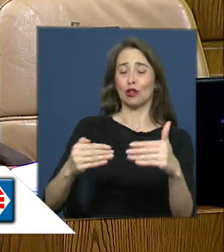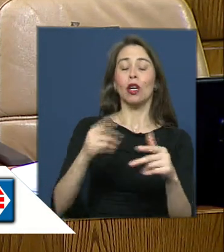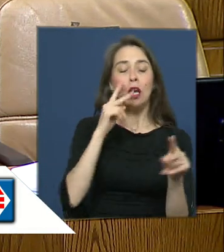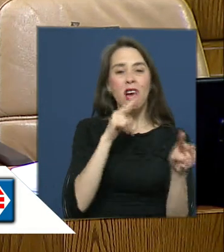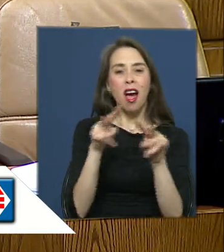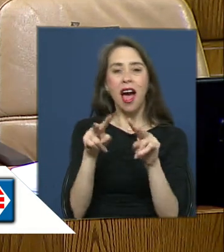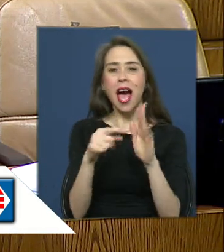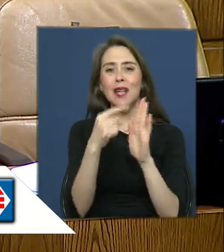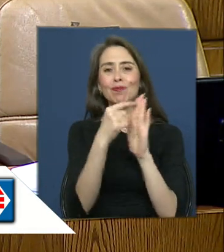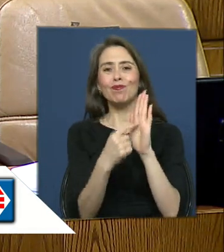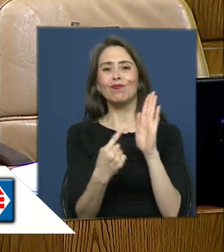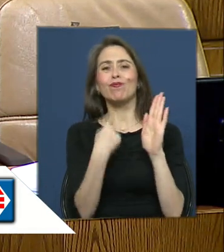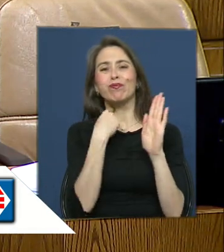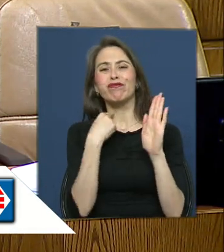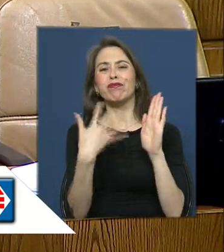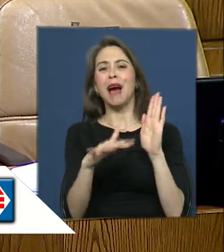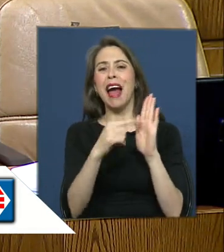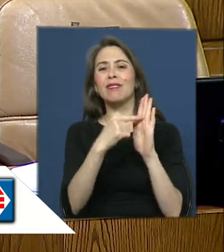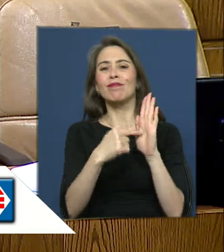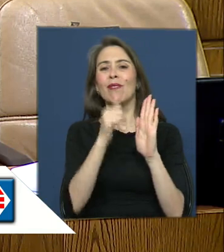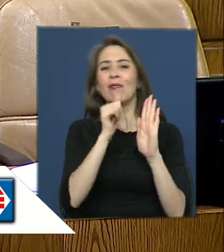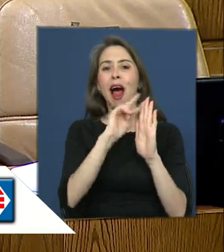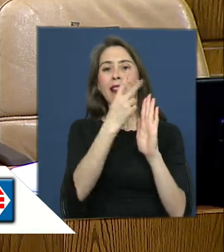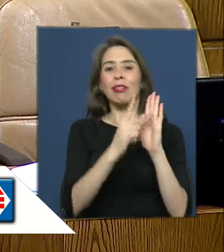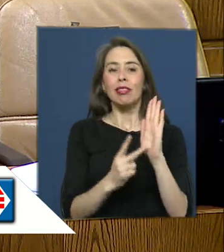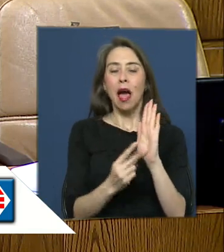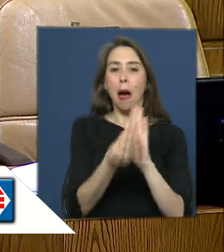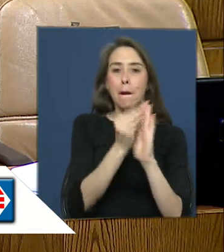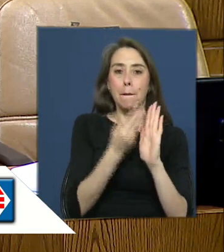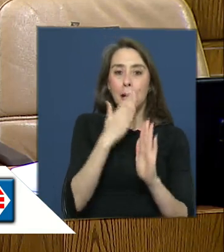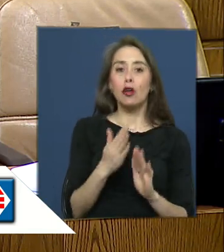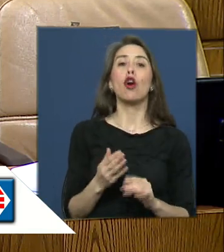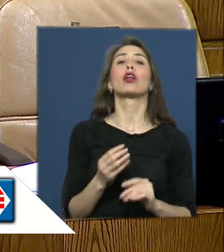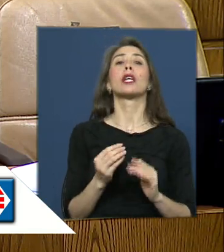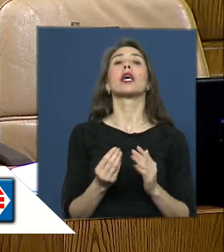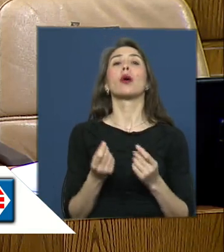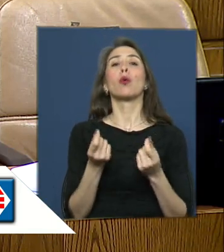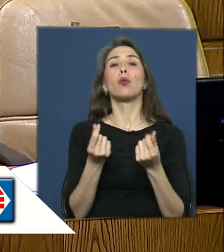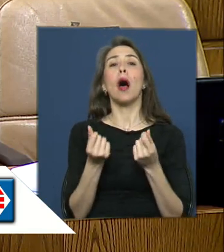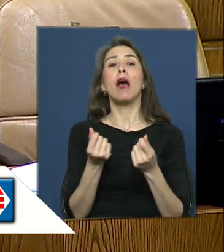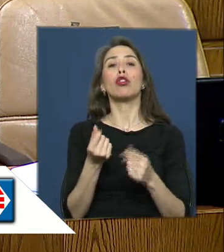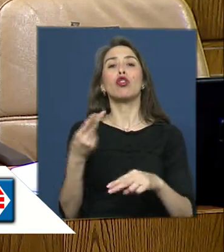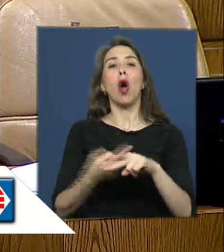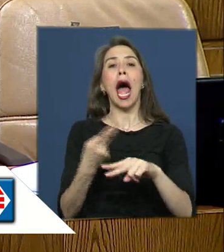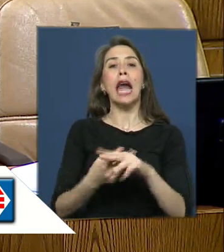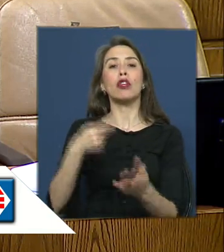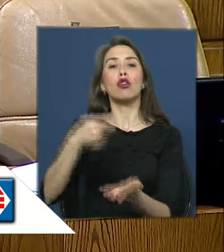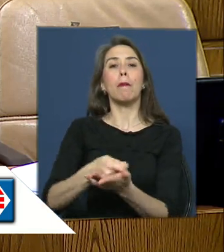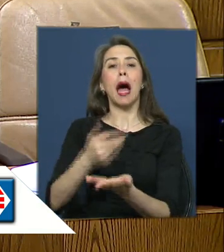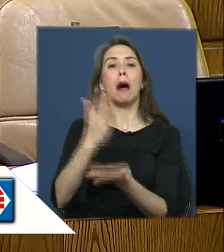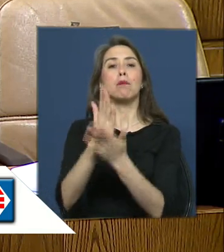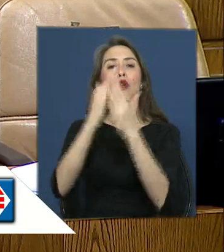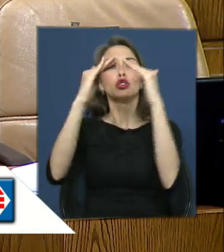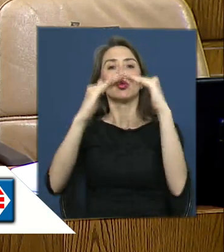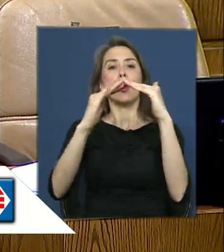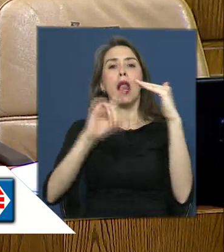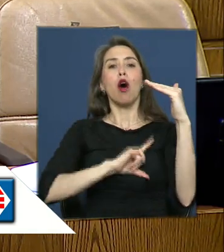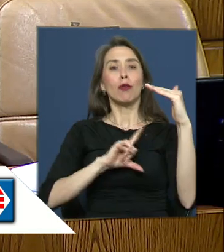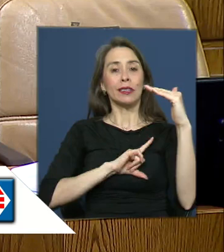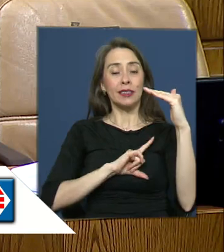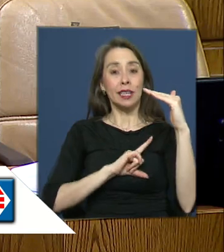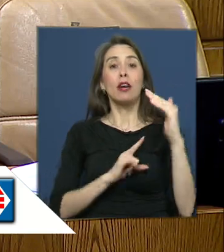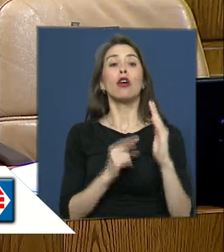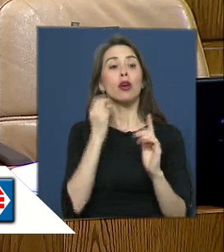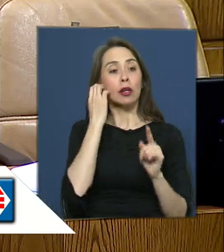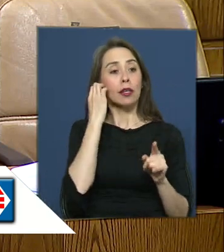entre los que se encuentra, por ejemplo, adecuar la regulación de arriendos, debido a que la norma genérica de valoración no siempre